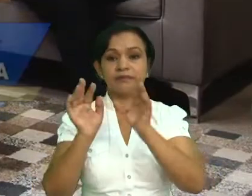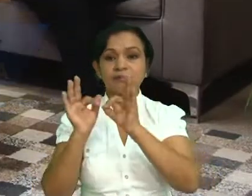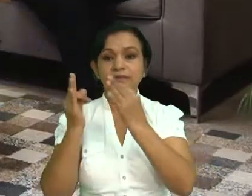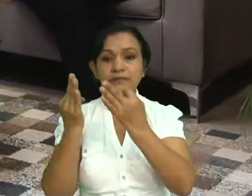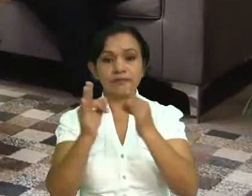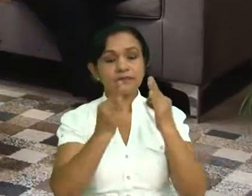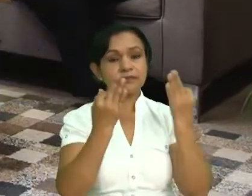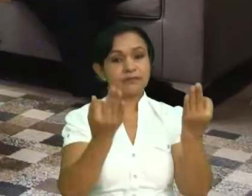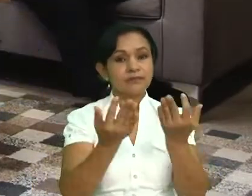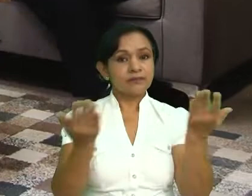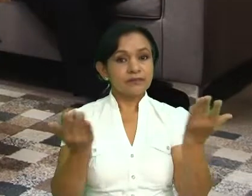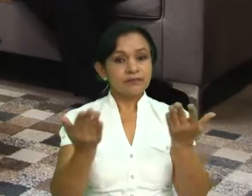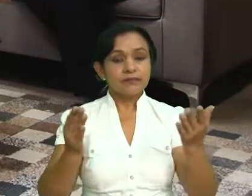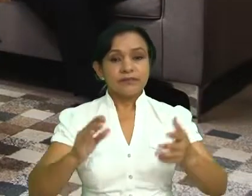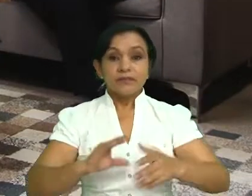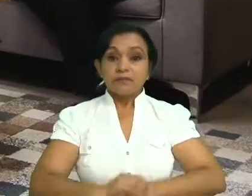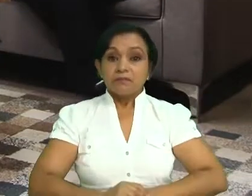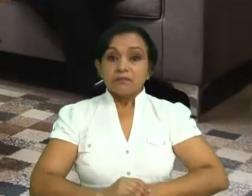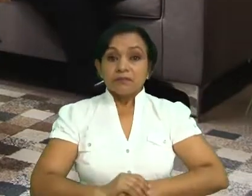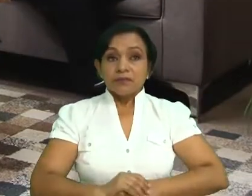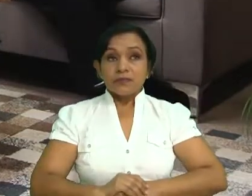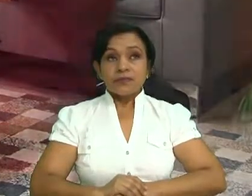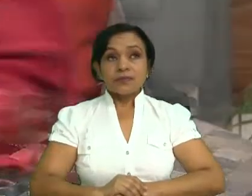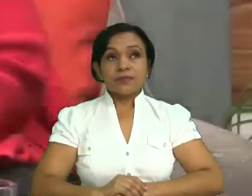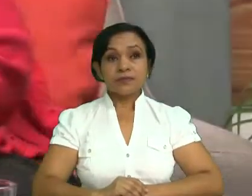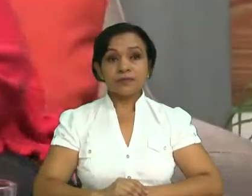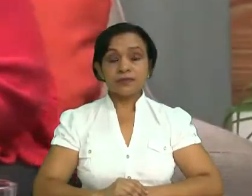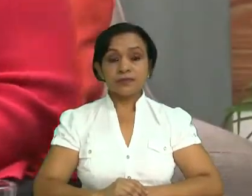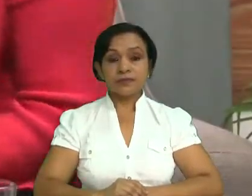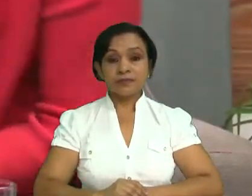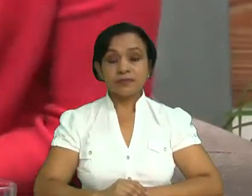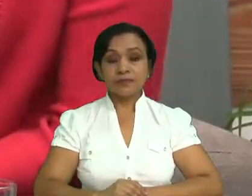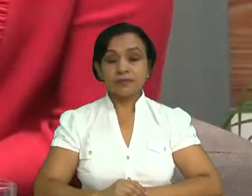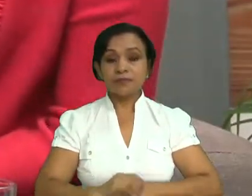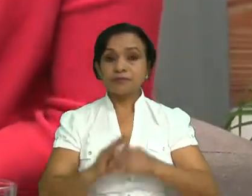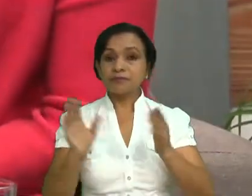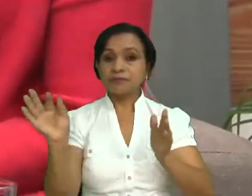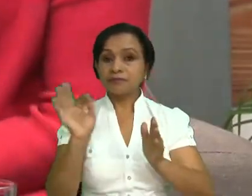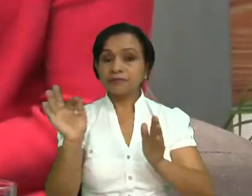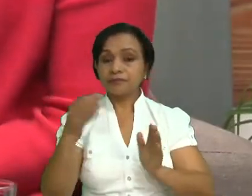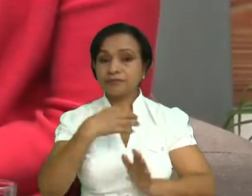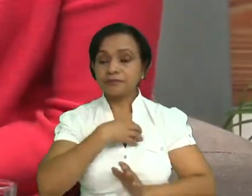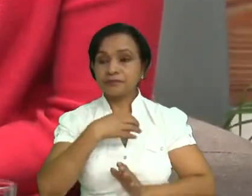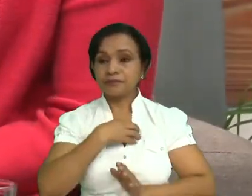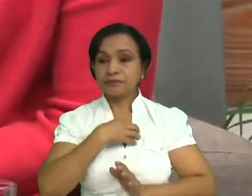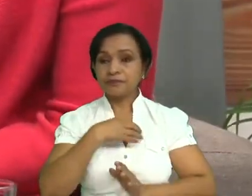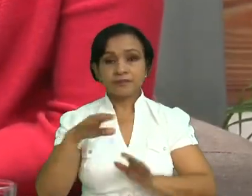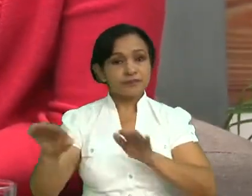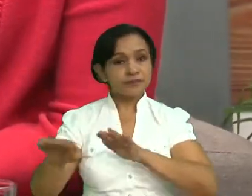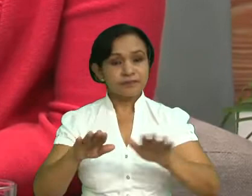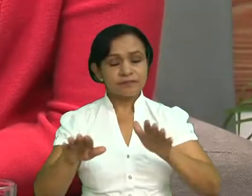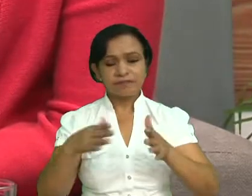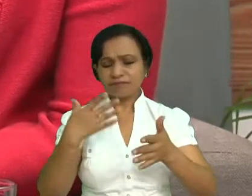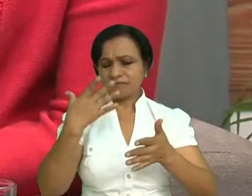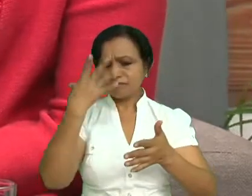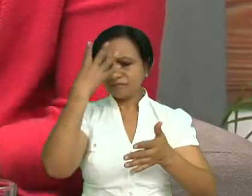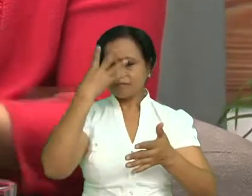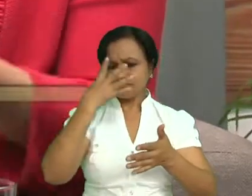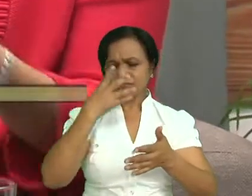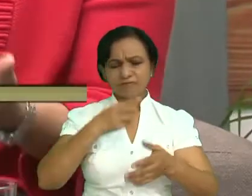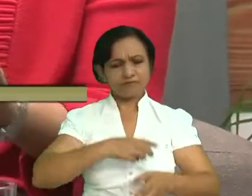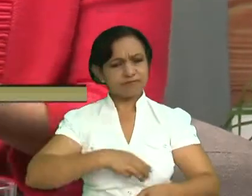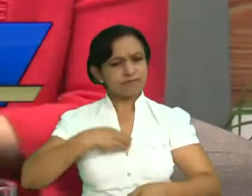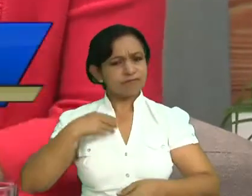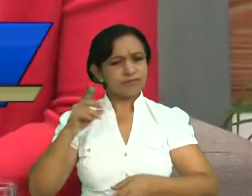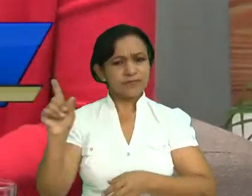porque es el ingreso familiar. Sí. Pero de todas maneras, realmente nosotros ni nos deberíamos ni de molestar ni incomodar con